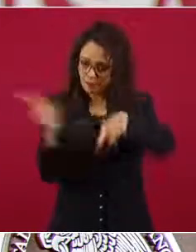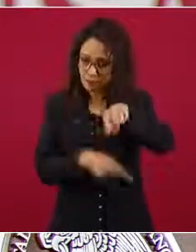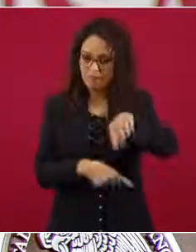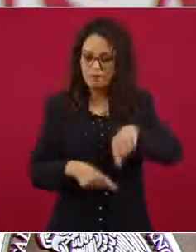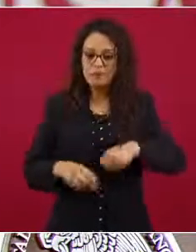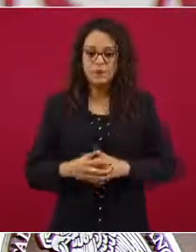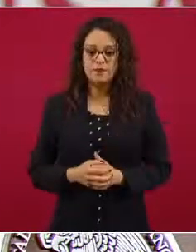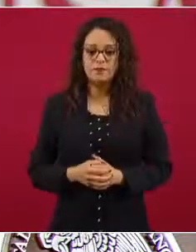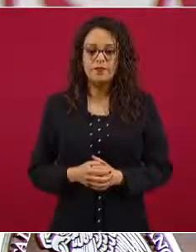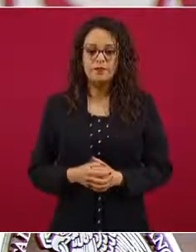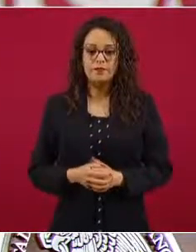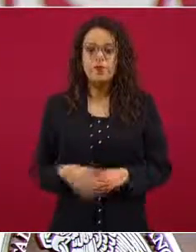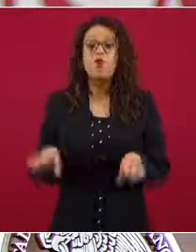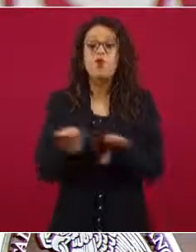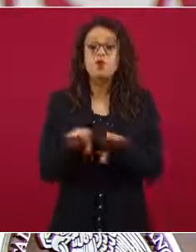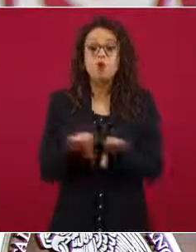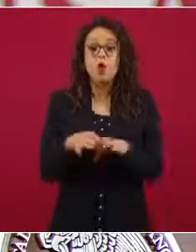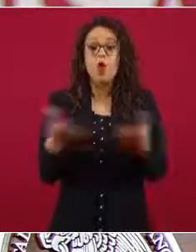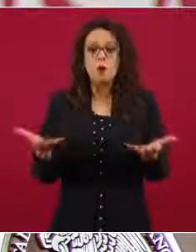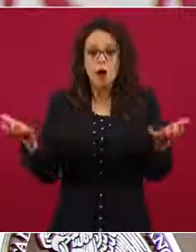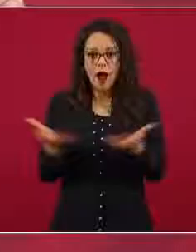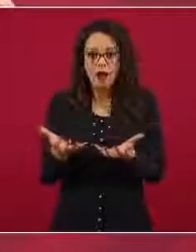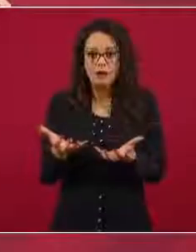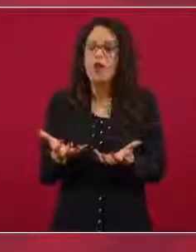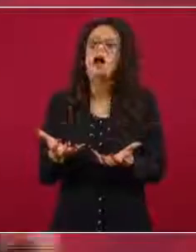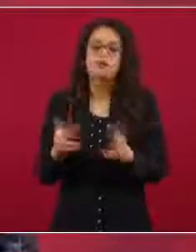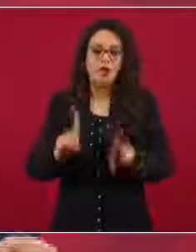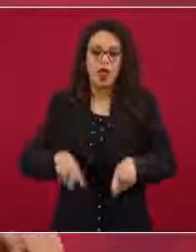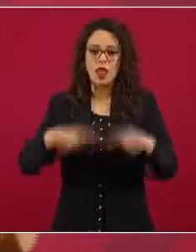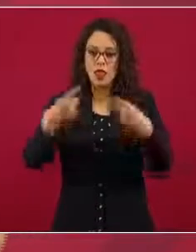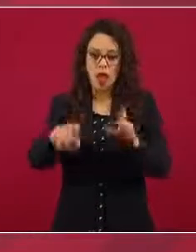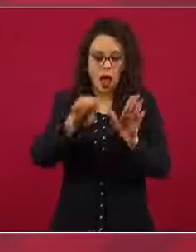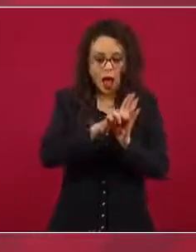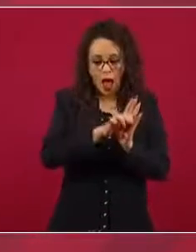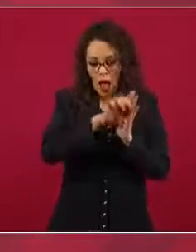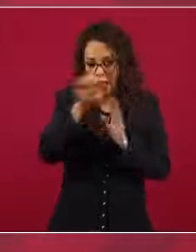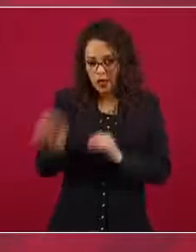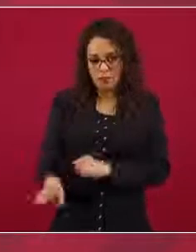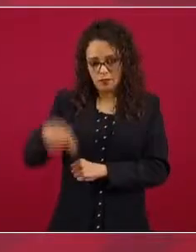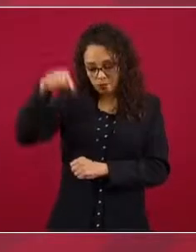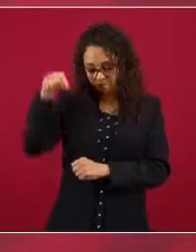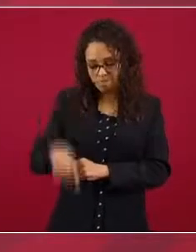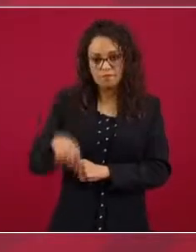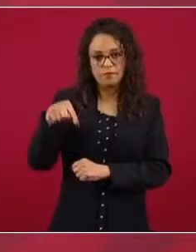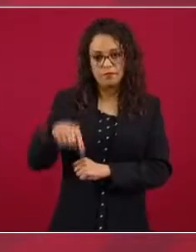Y tenemos que dar el ejemplo desde el gobierno.